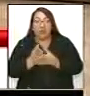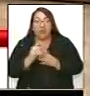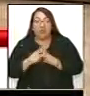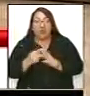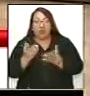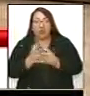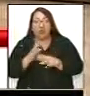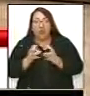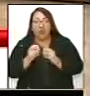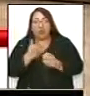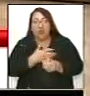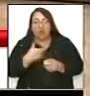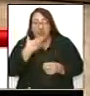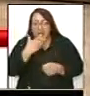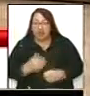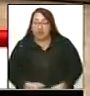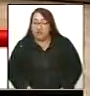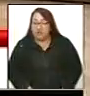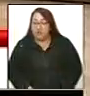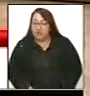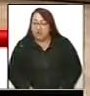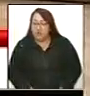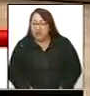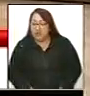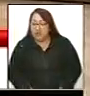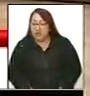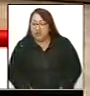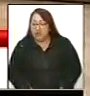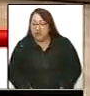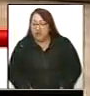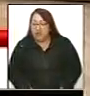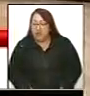escolar completa, Presidente. Muchas gracias.